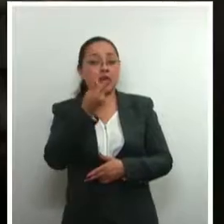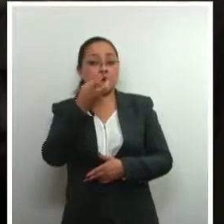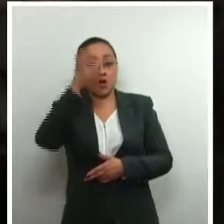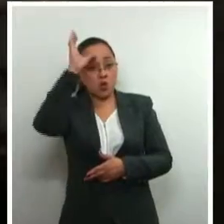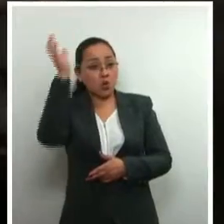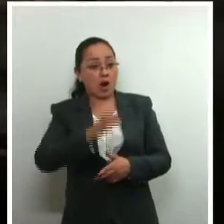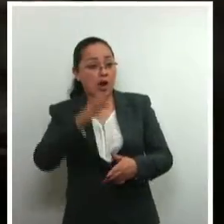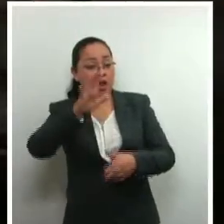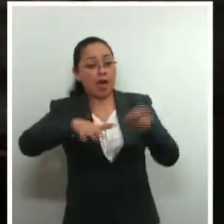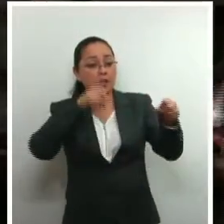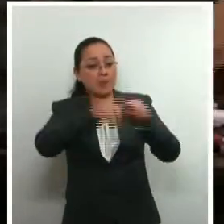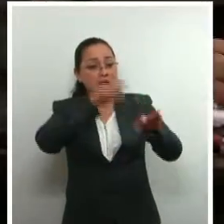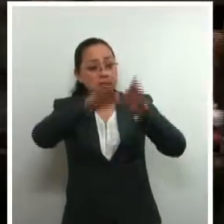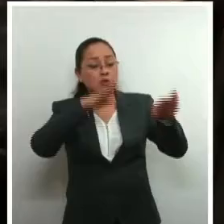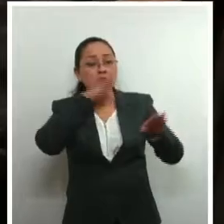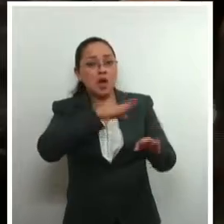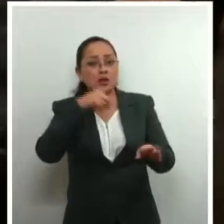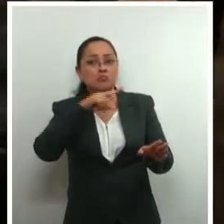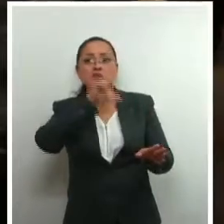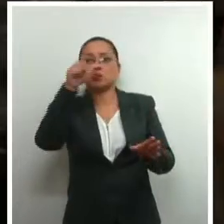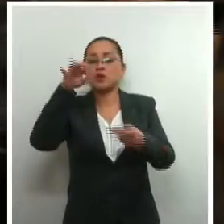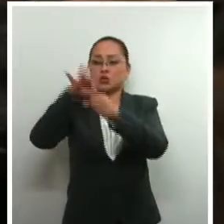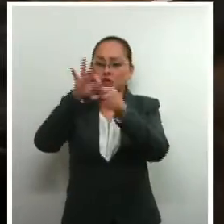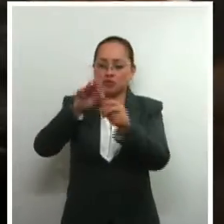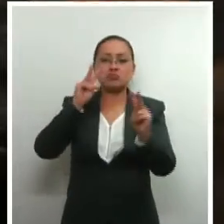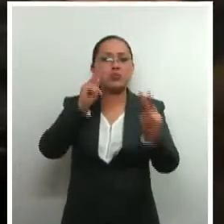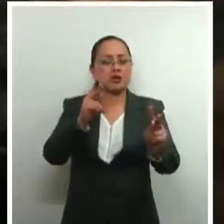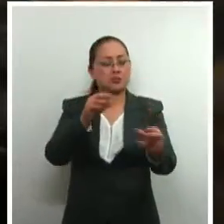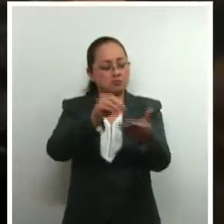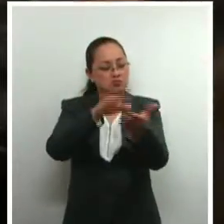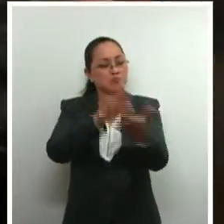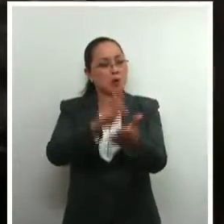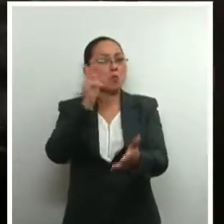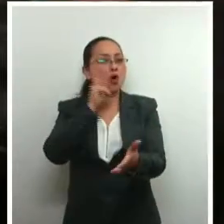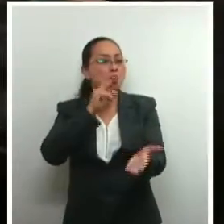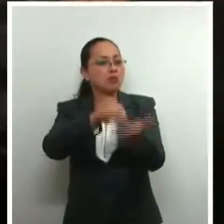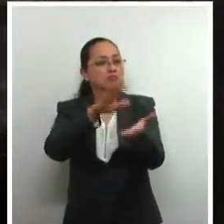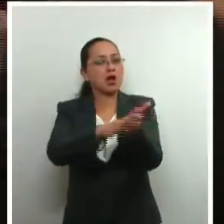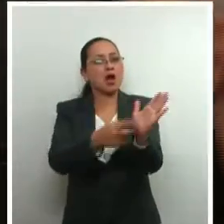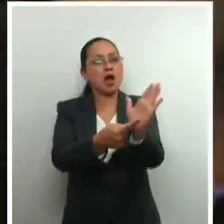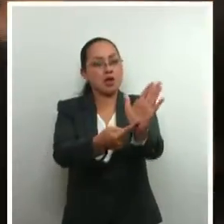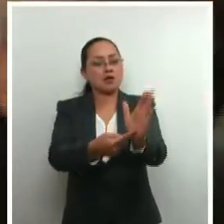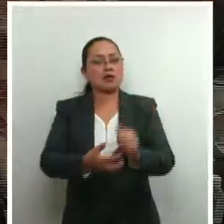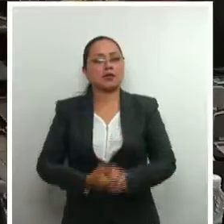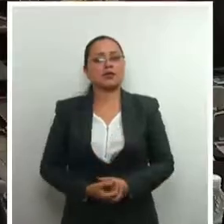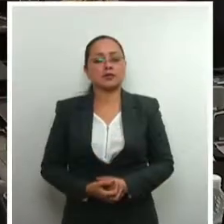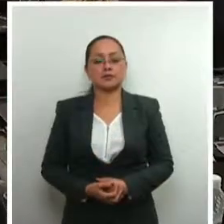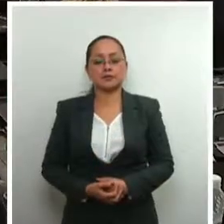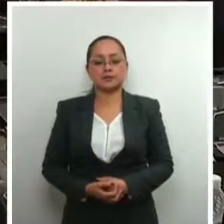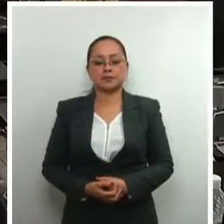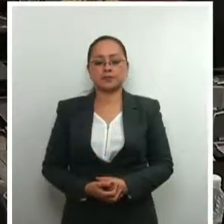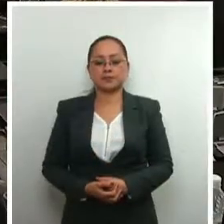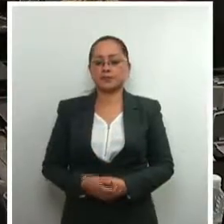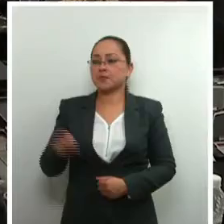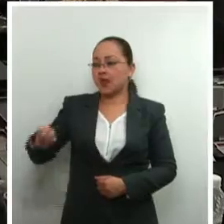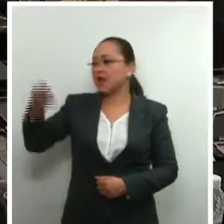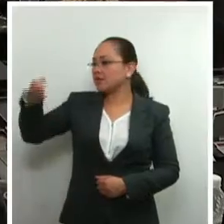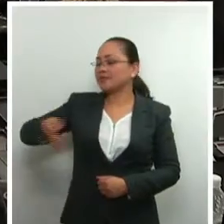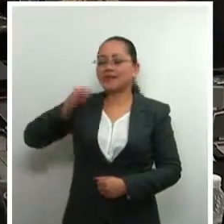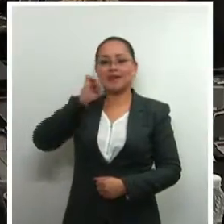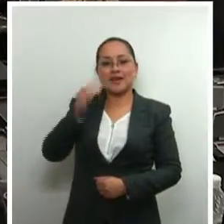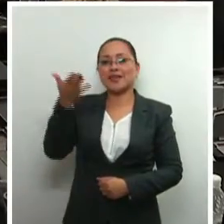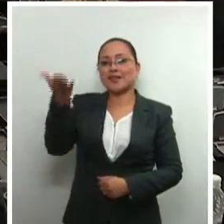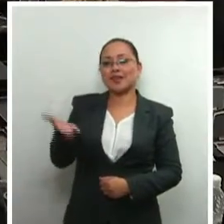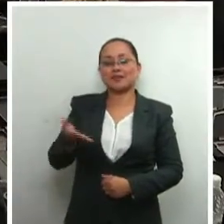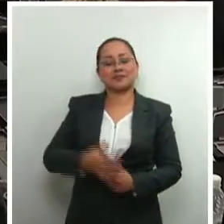crueldad, lo vamos a ver en la votación. Ahí vamos a ver su voto. No aceptó el señalamiento